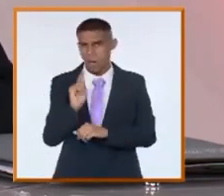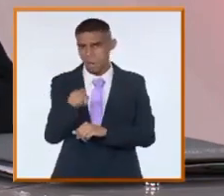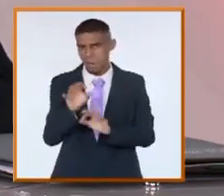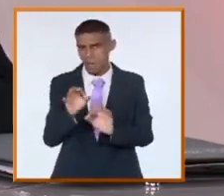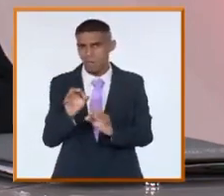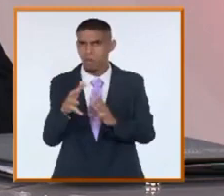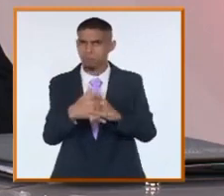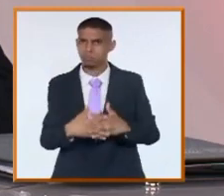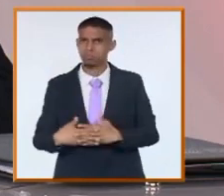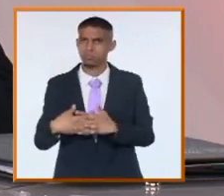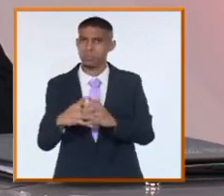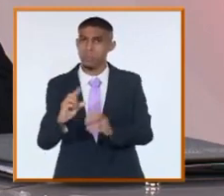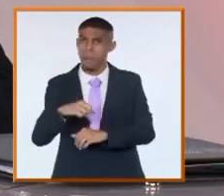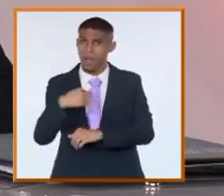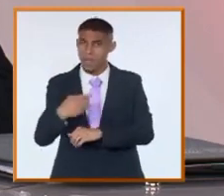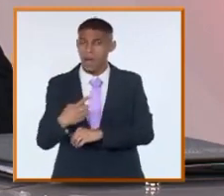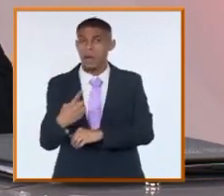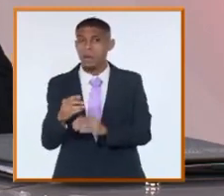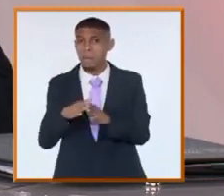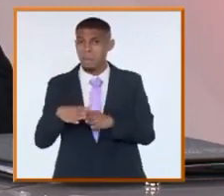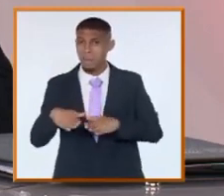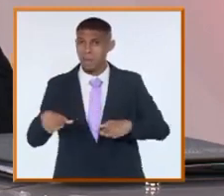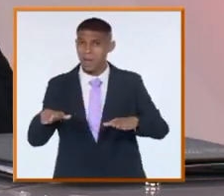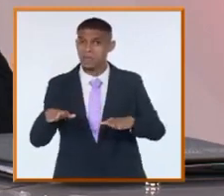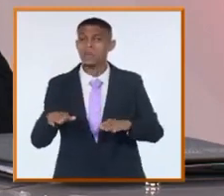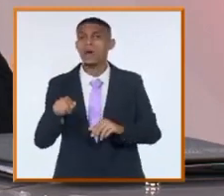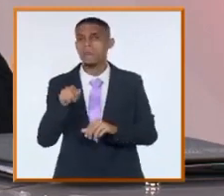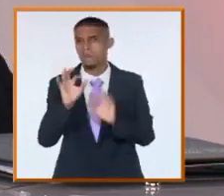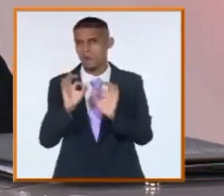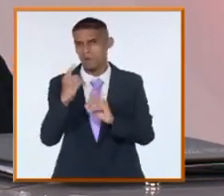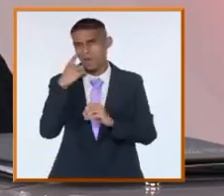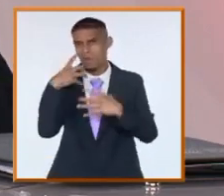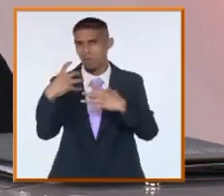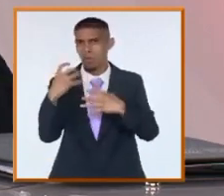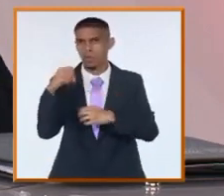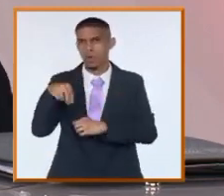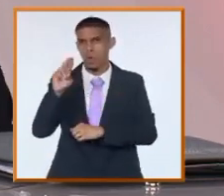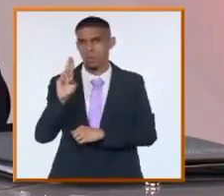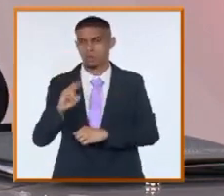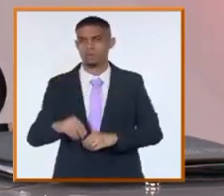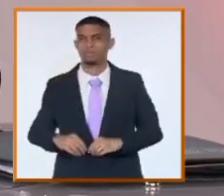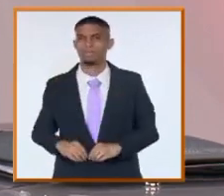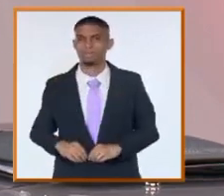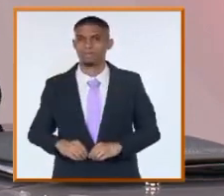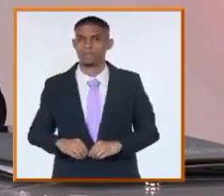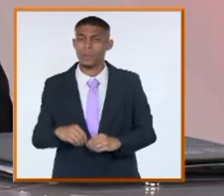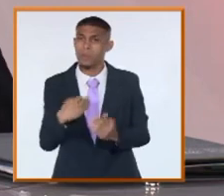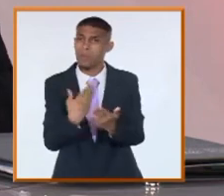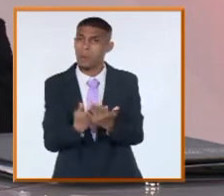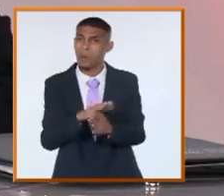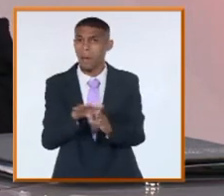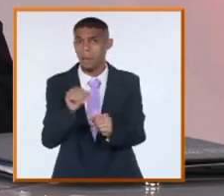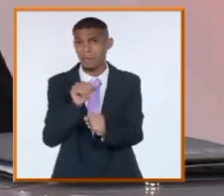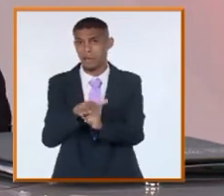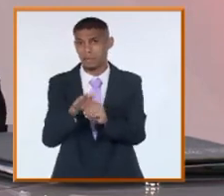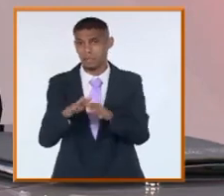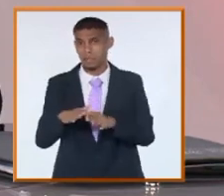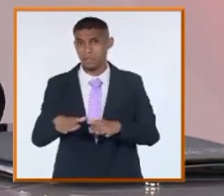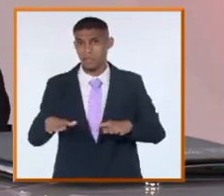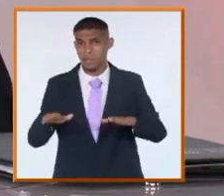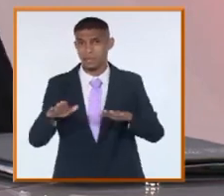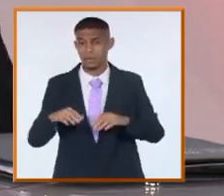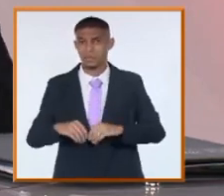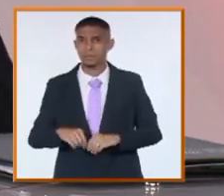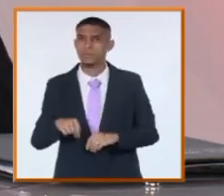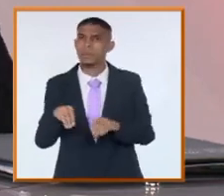jornadas mañana nosotros estaremos dedicando nuestra mesa redonda a este importante tema así que Les propongo comenzar pues nuestra conversación